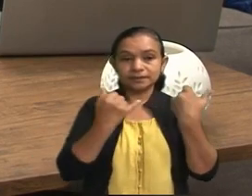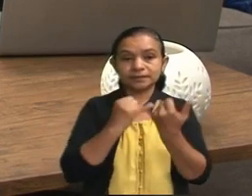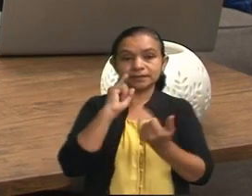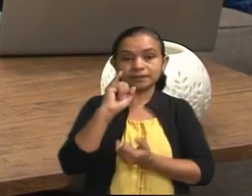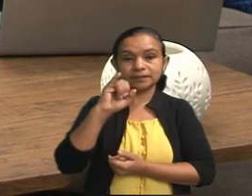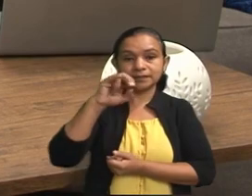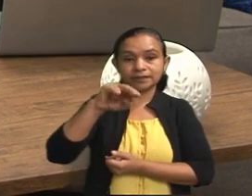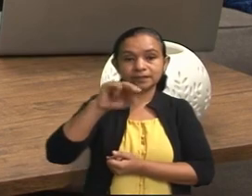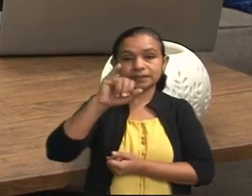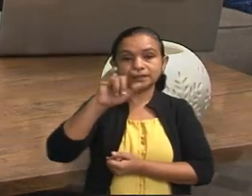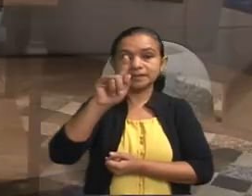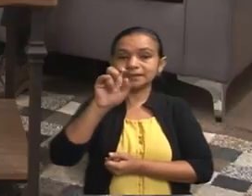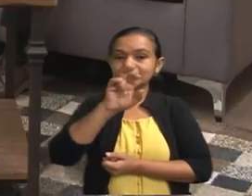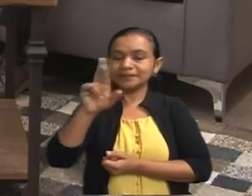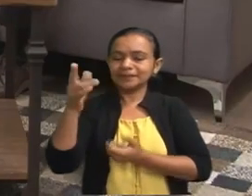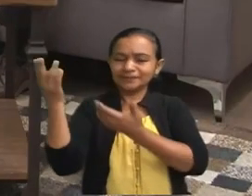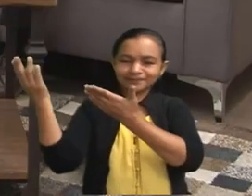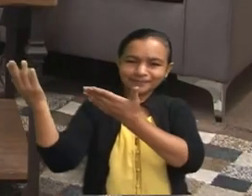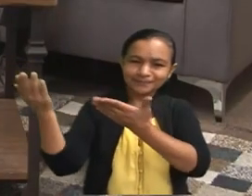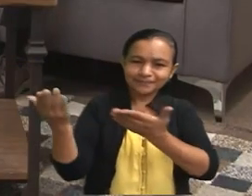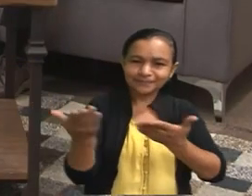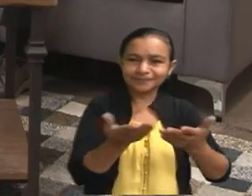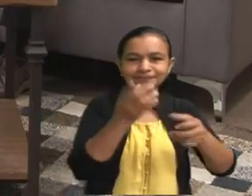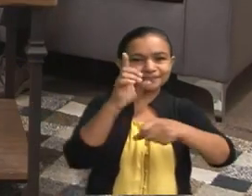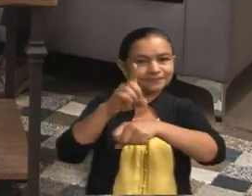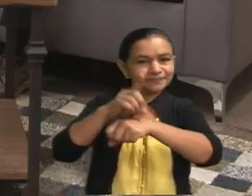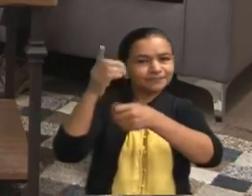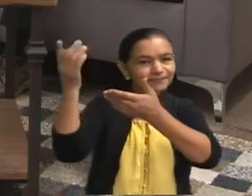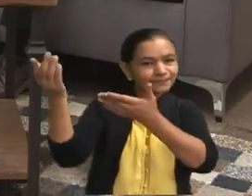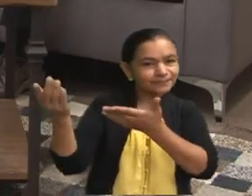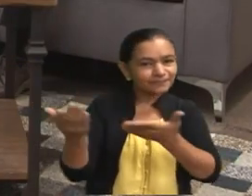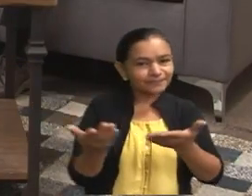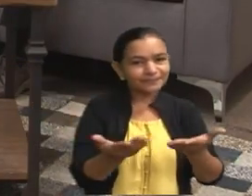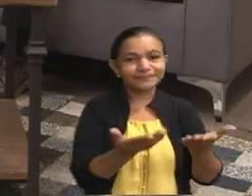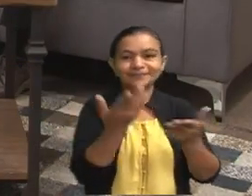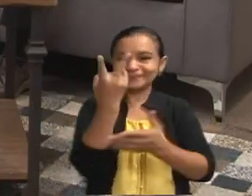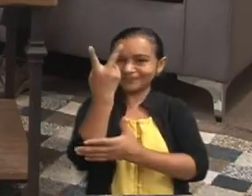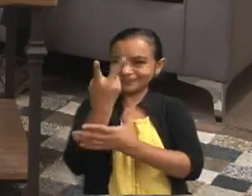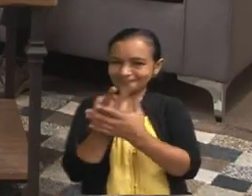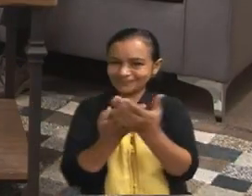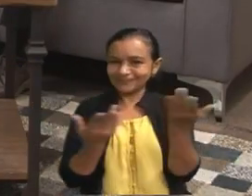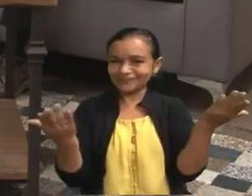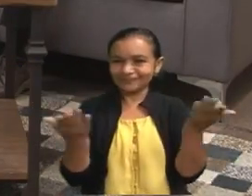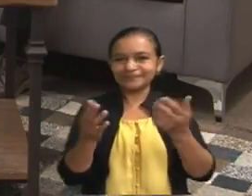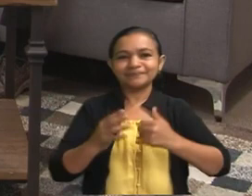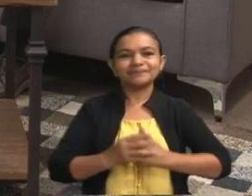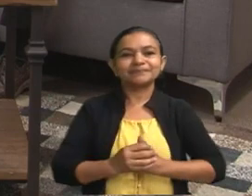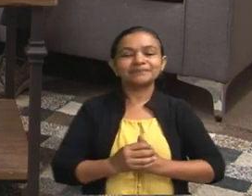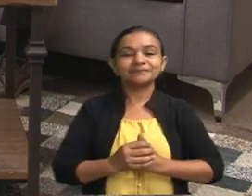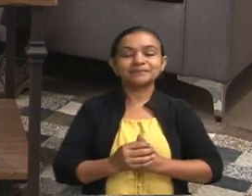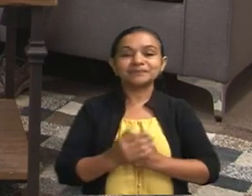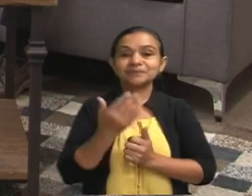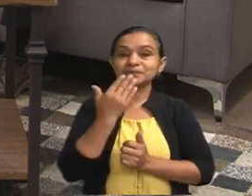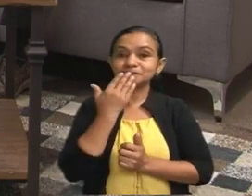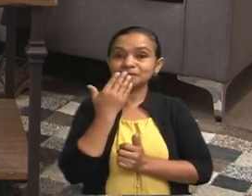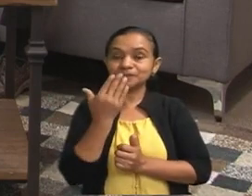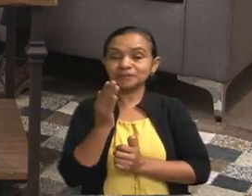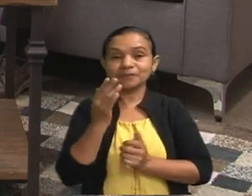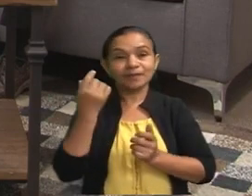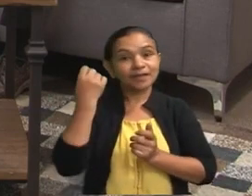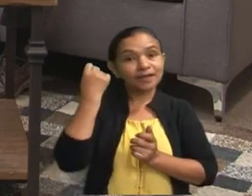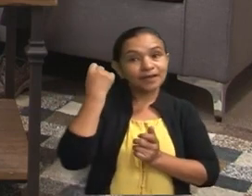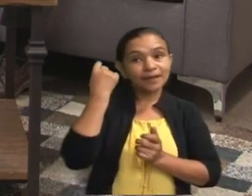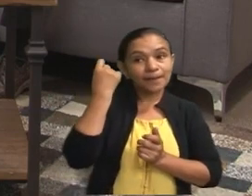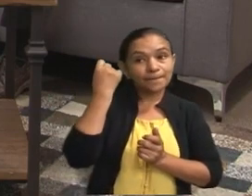Territoriales, INETER. A ambos, bienvenidos. Bueno, doctor, gracias. Muchas gracias por estar con nosotros. Gracias. Doctores, ambos, doctor. Pues bueno, doctor, un poquito comprender